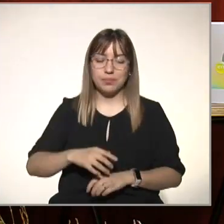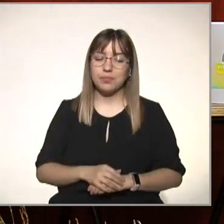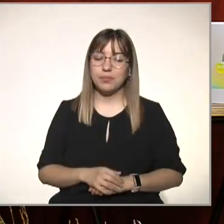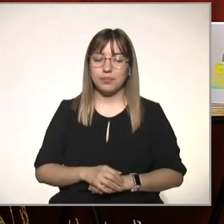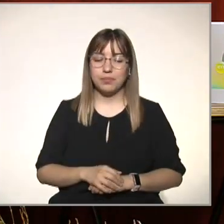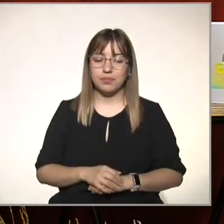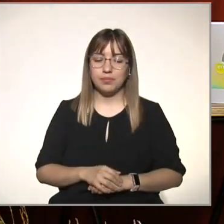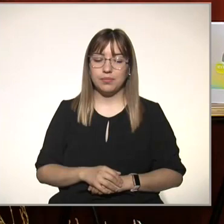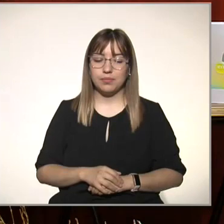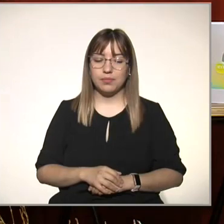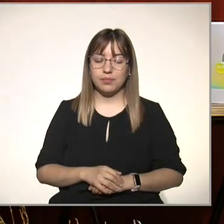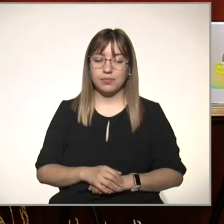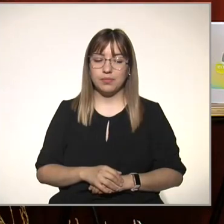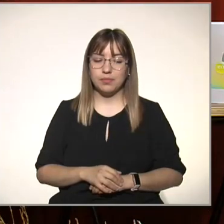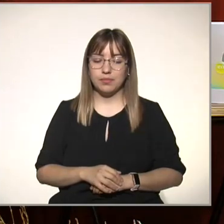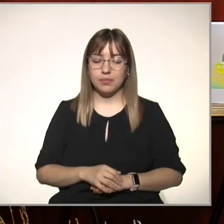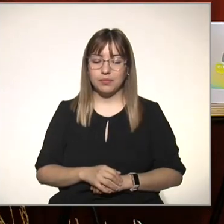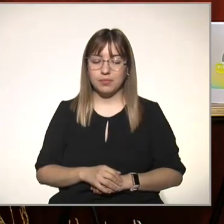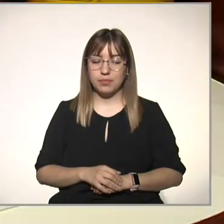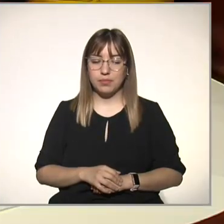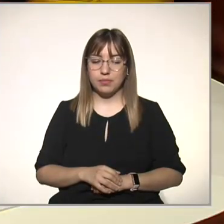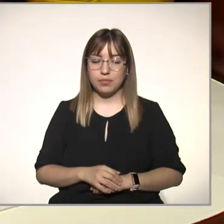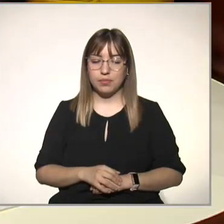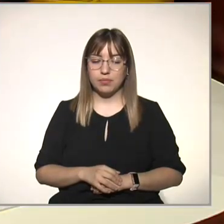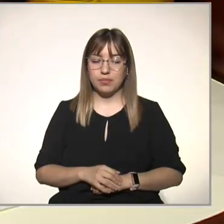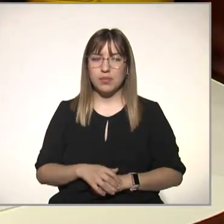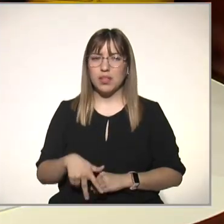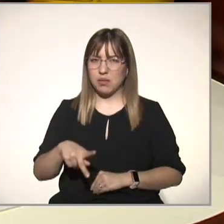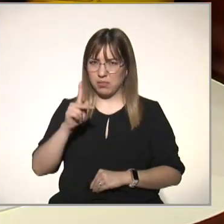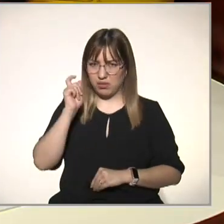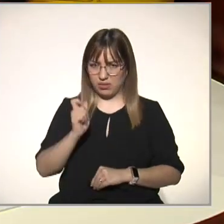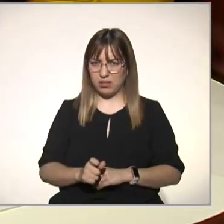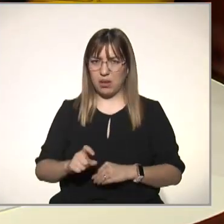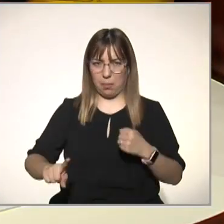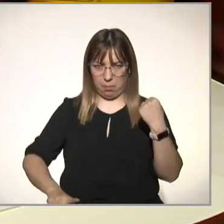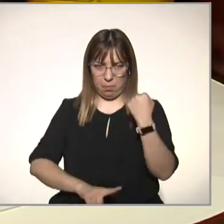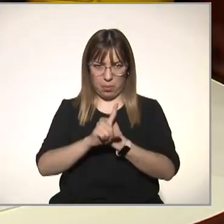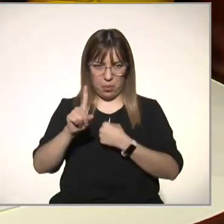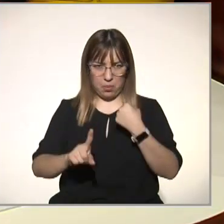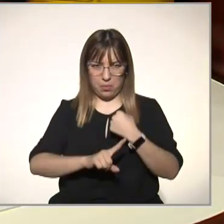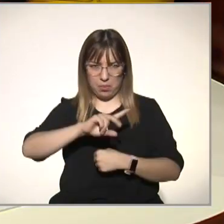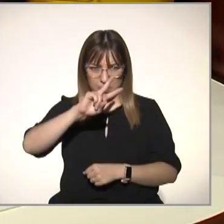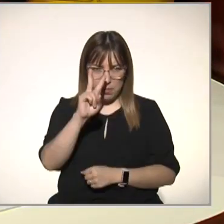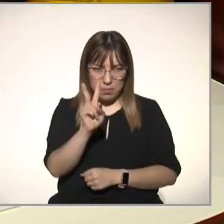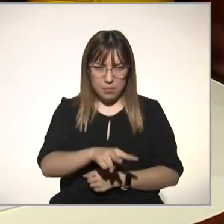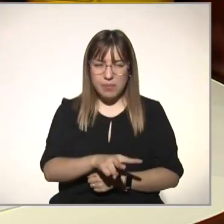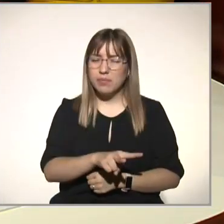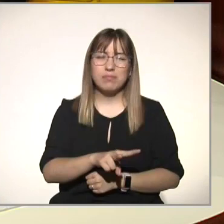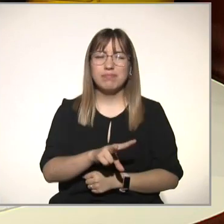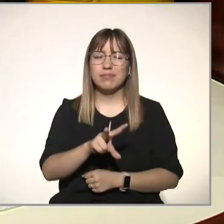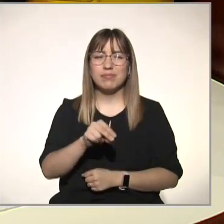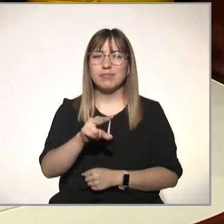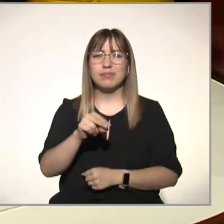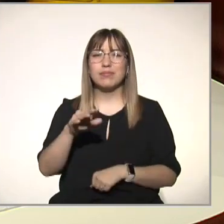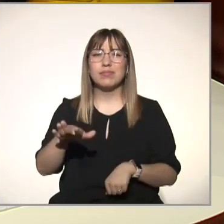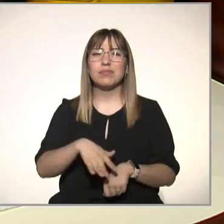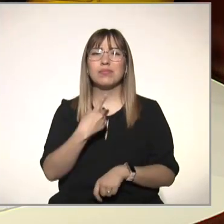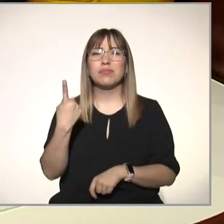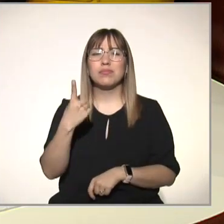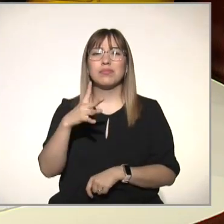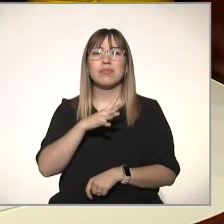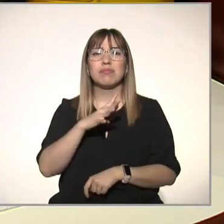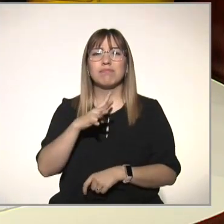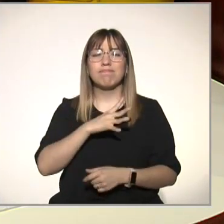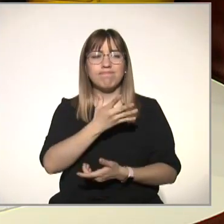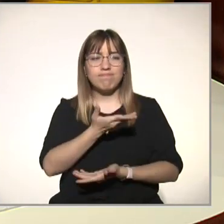es porque haya un conflicto en sí, sino porque el conflicto se genera a través de la interacción con